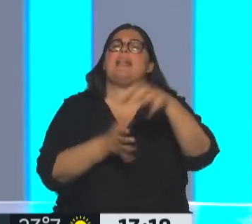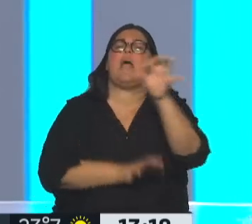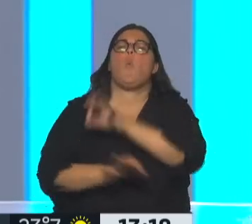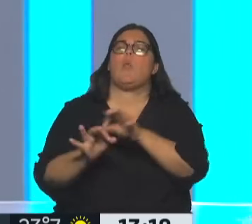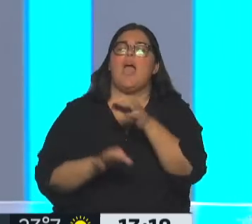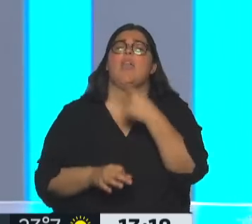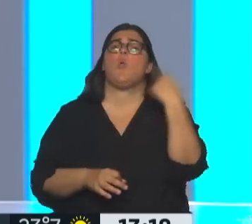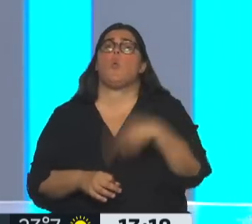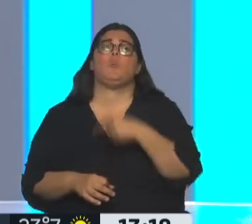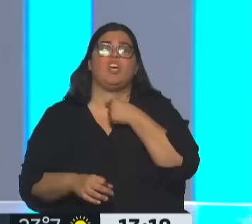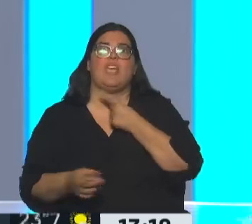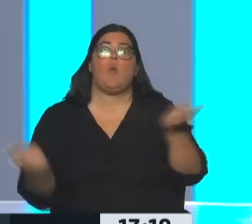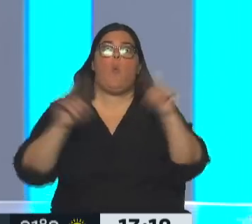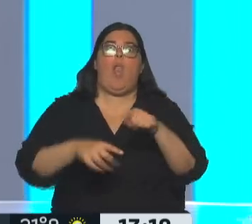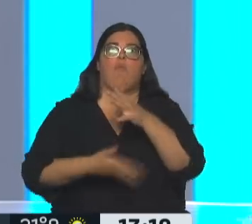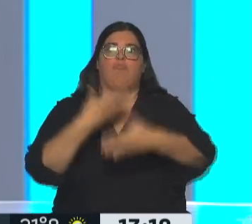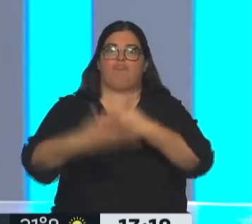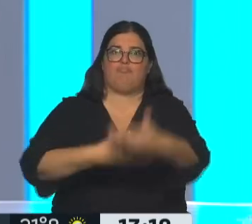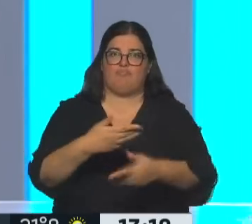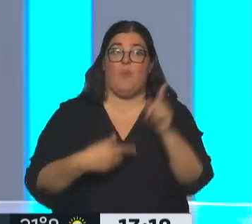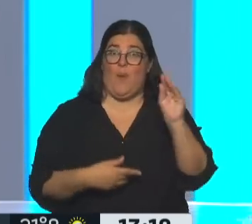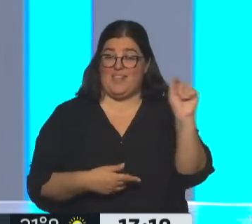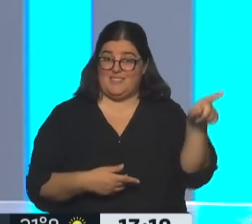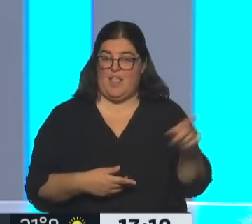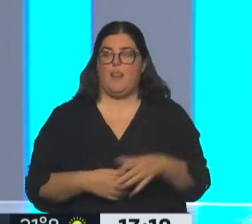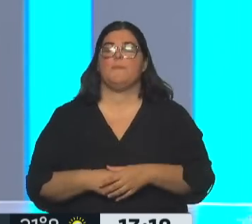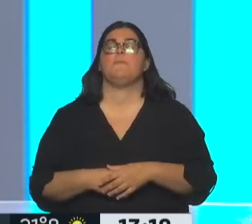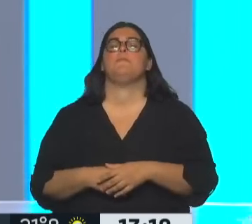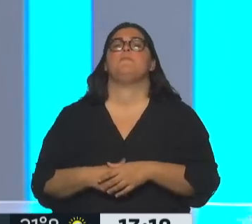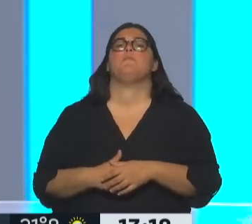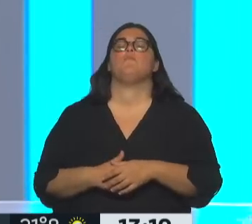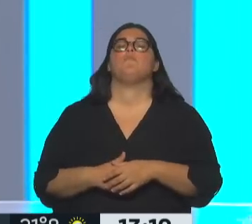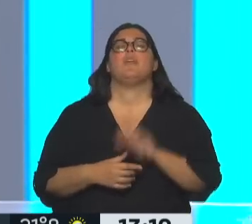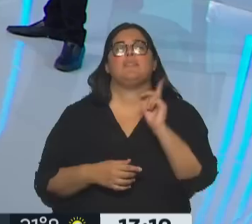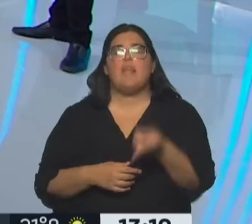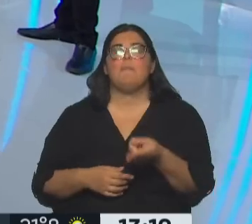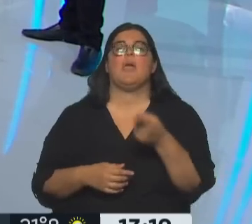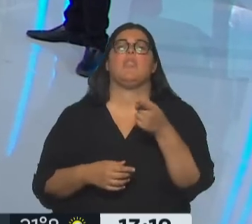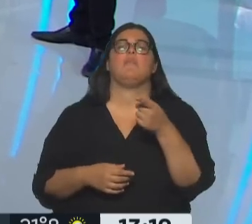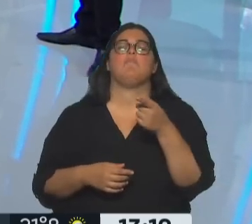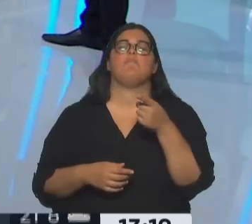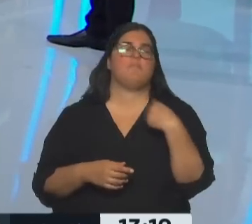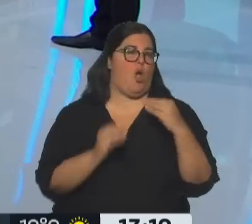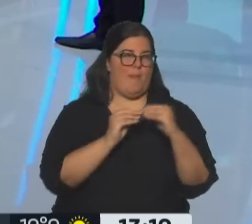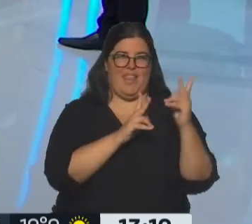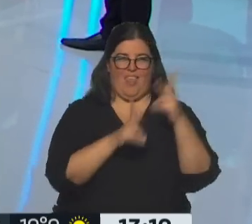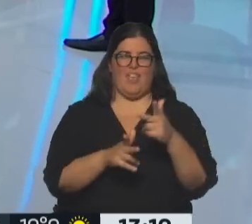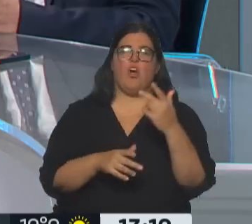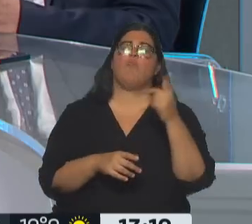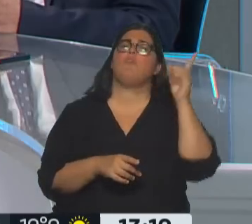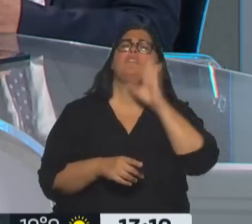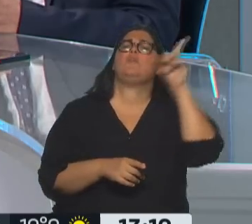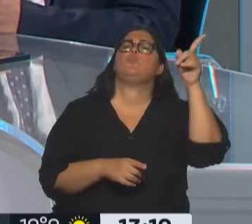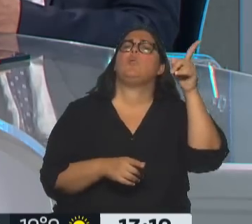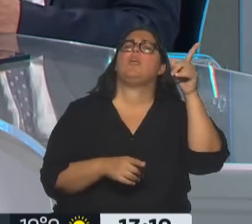rusos en reactivarla. Y en contrapartida, hay, como decía Alejandra, poca oferta de Estados